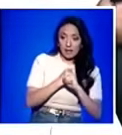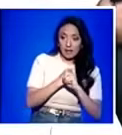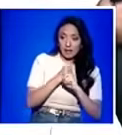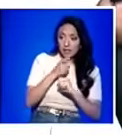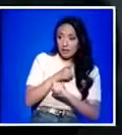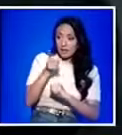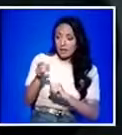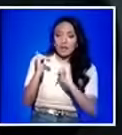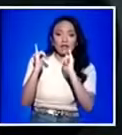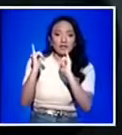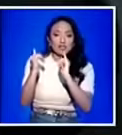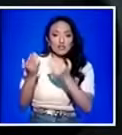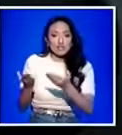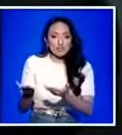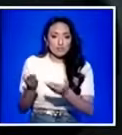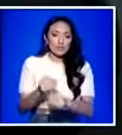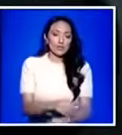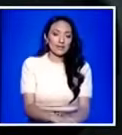para disfrutar.